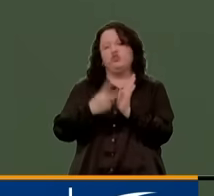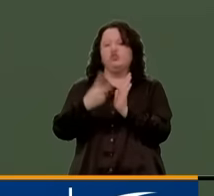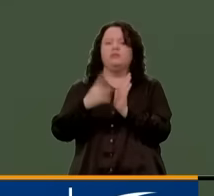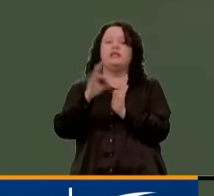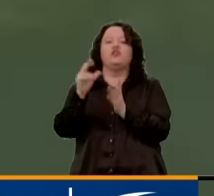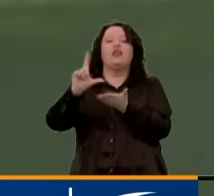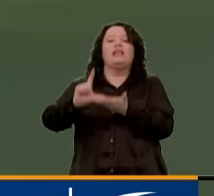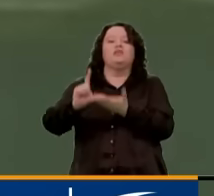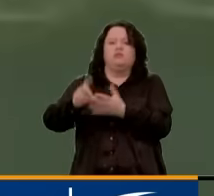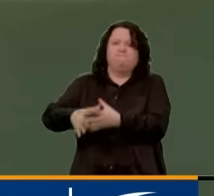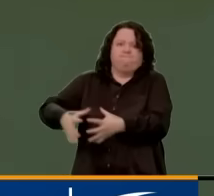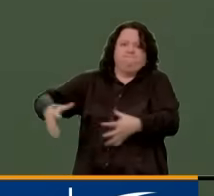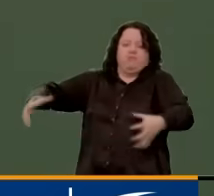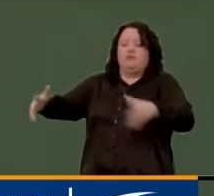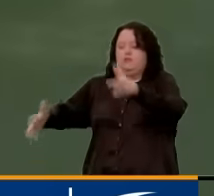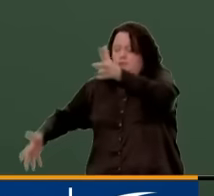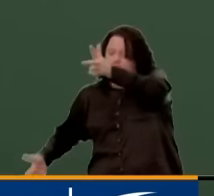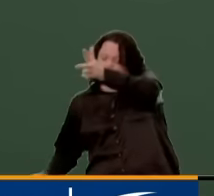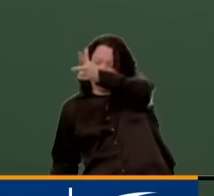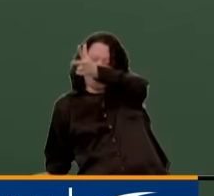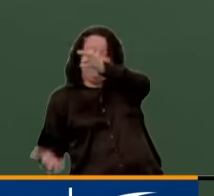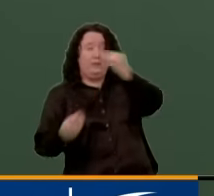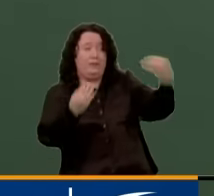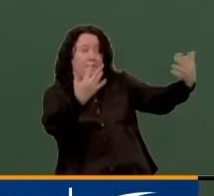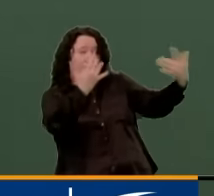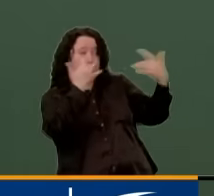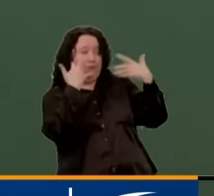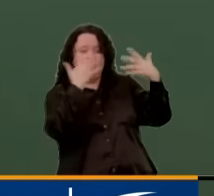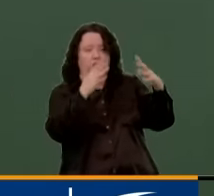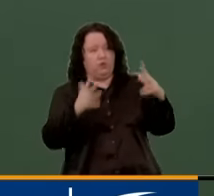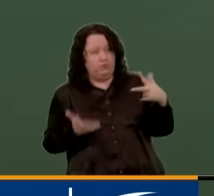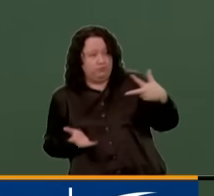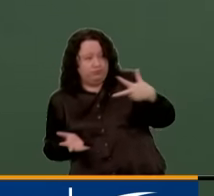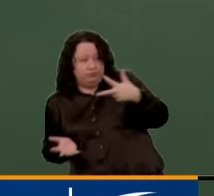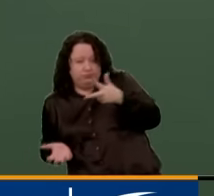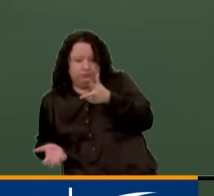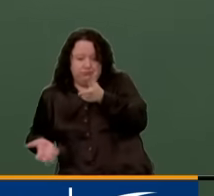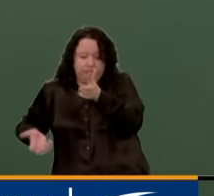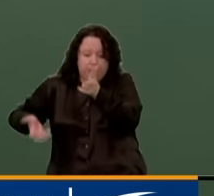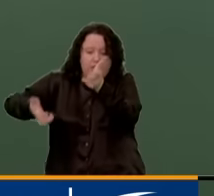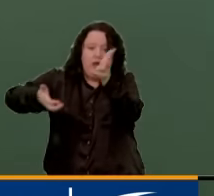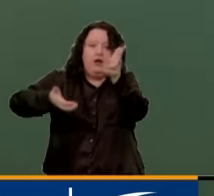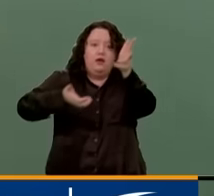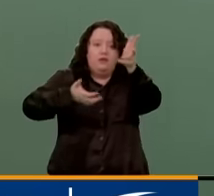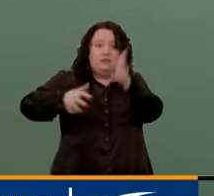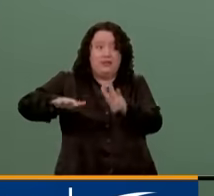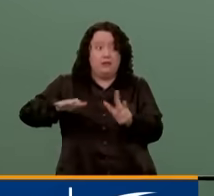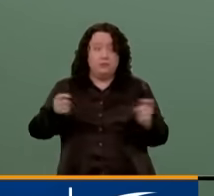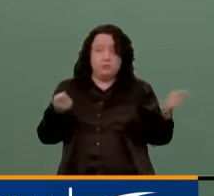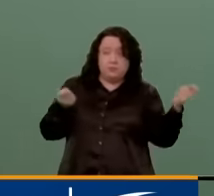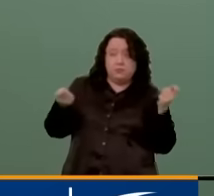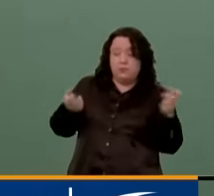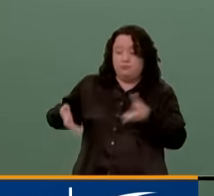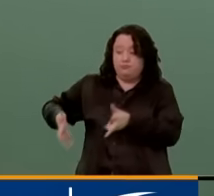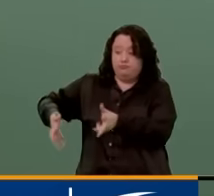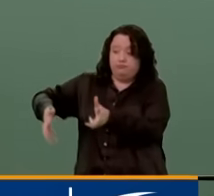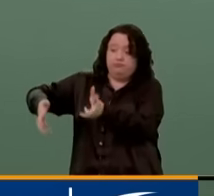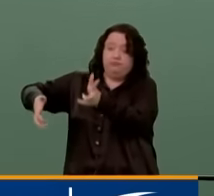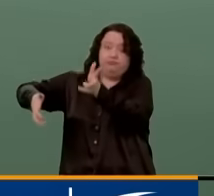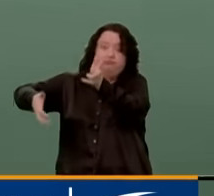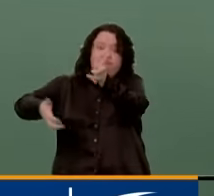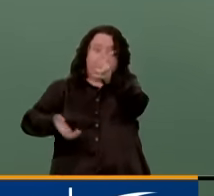litros, nos enfrentamos al viento para no tener complicaciones al momento de aterrizar o salir, y en ese momento pues